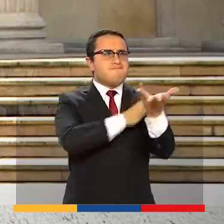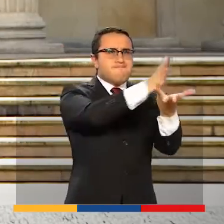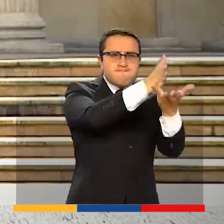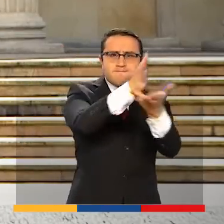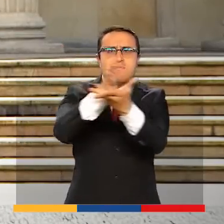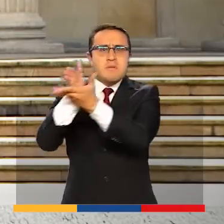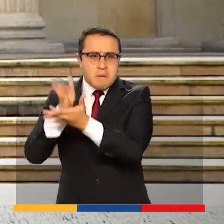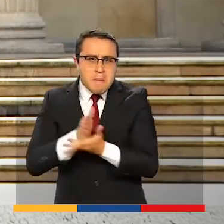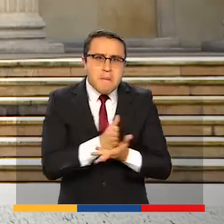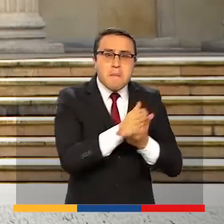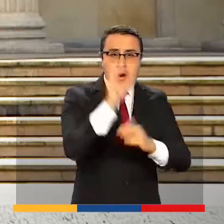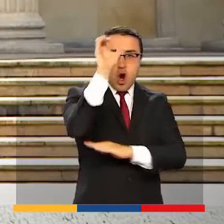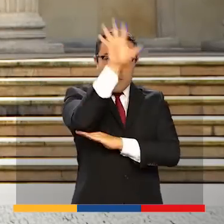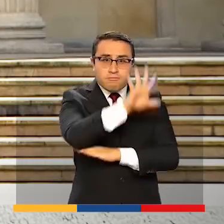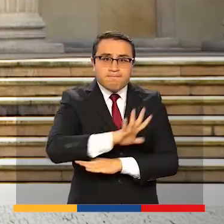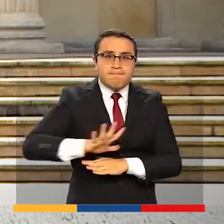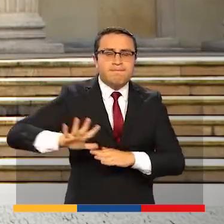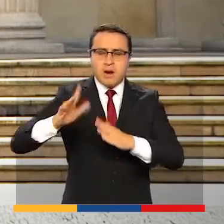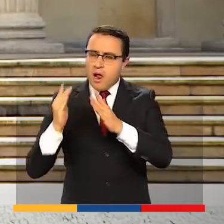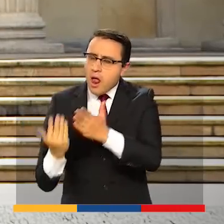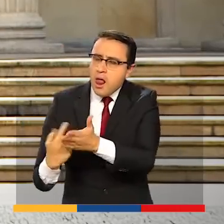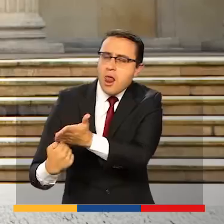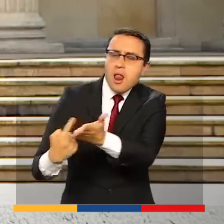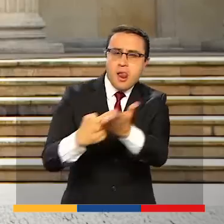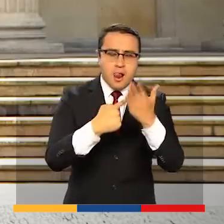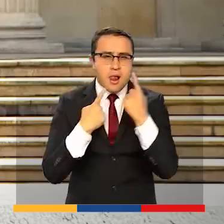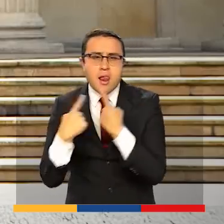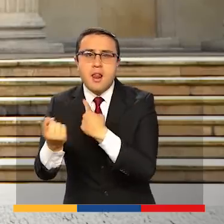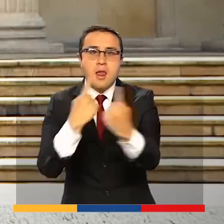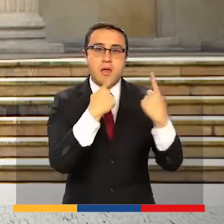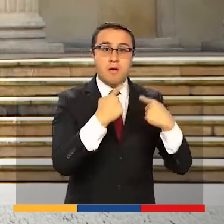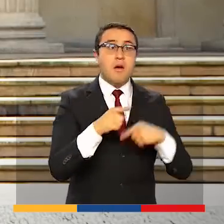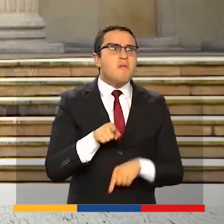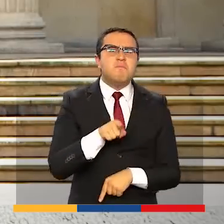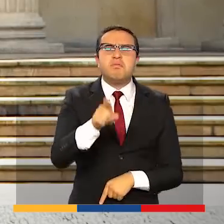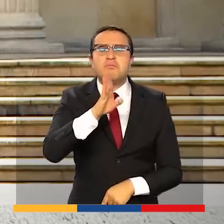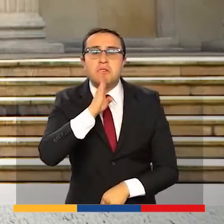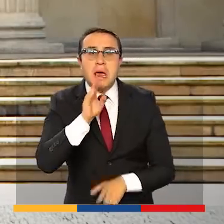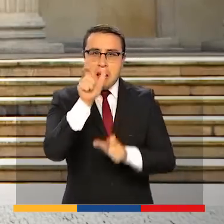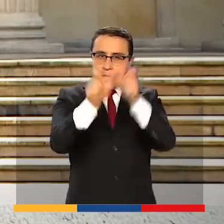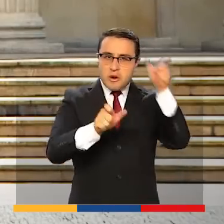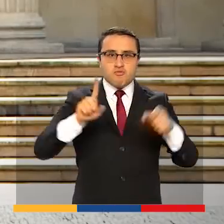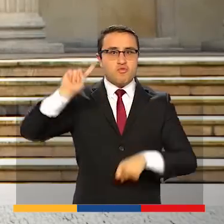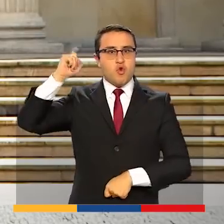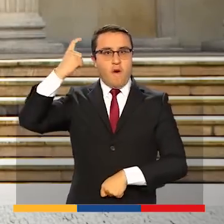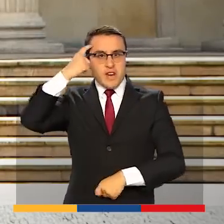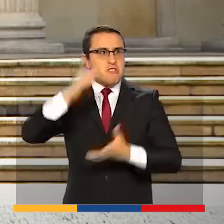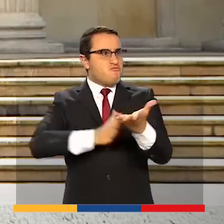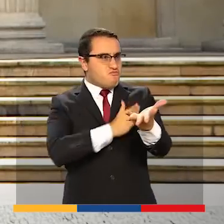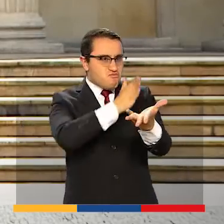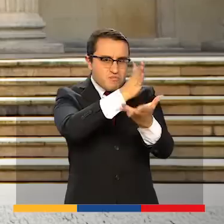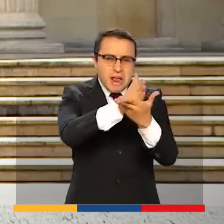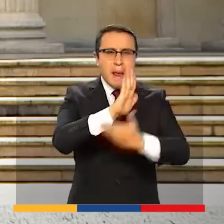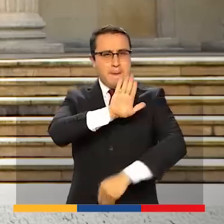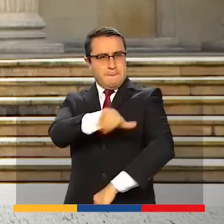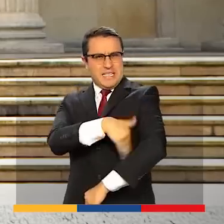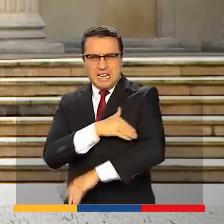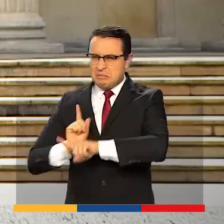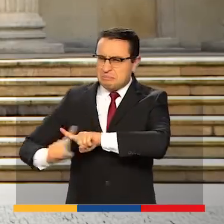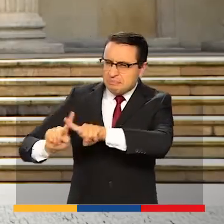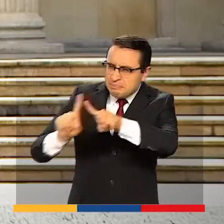la totalidad del país, en los que participarán funcionarios de todo el gobierno, de